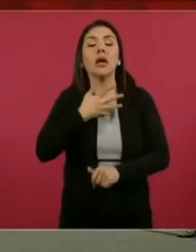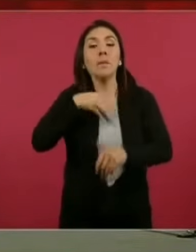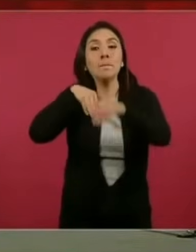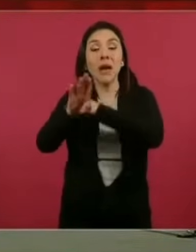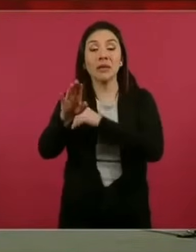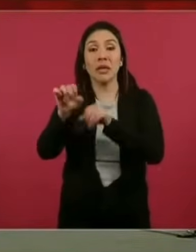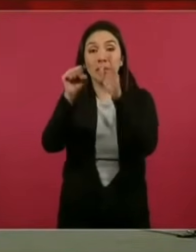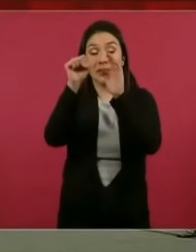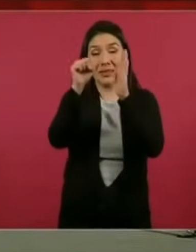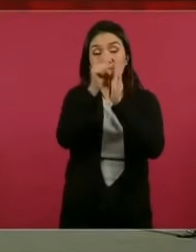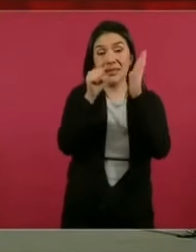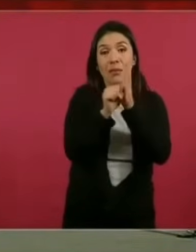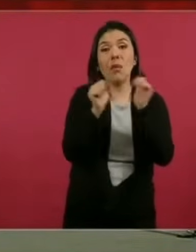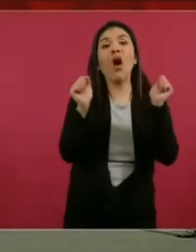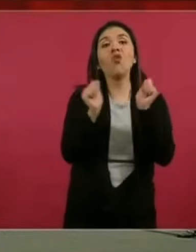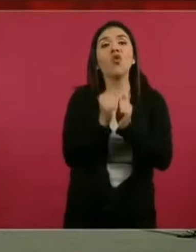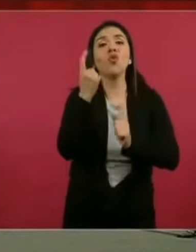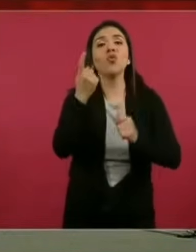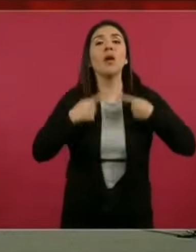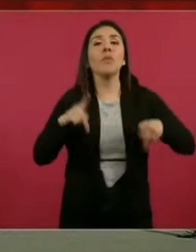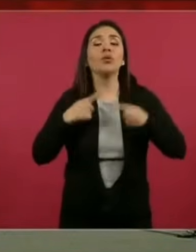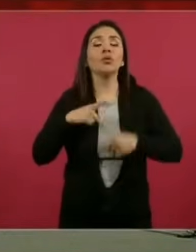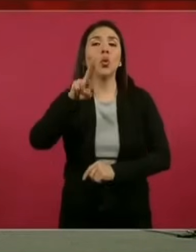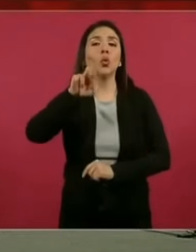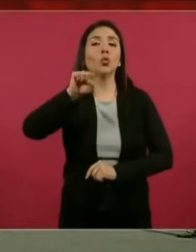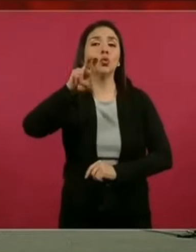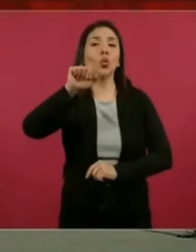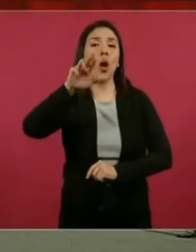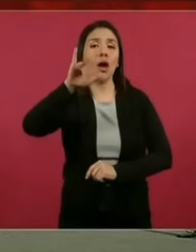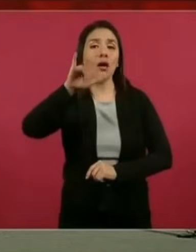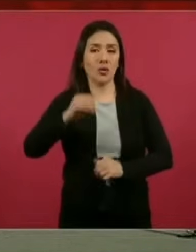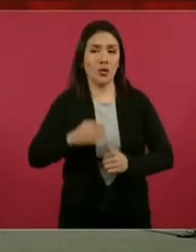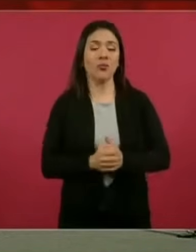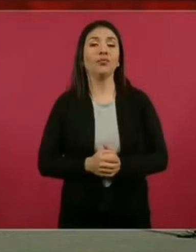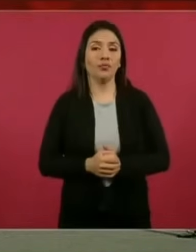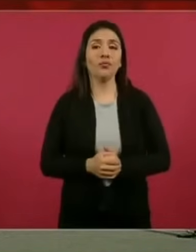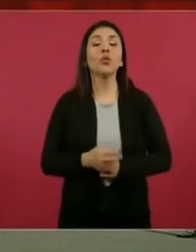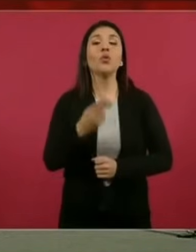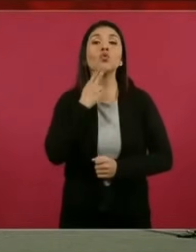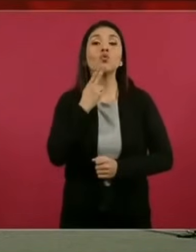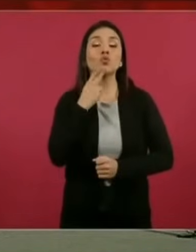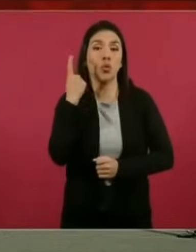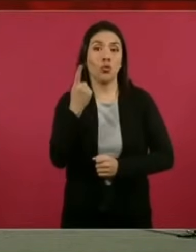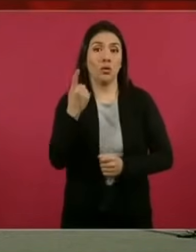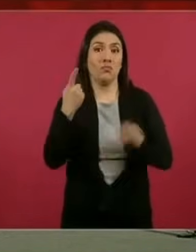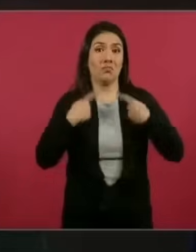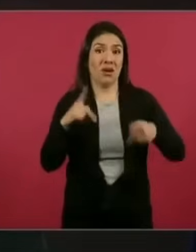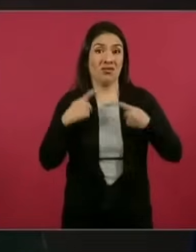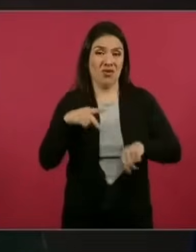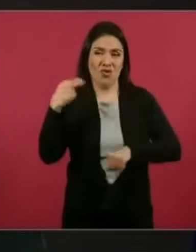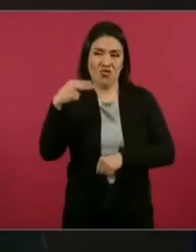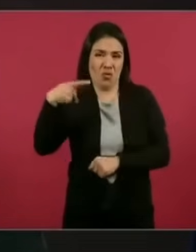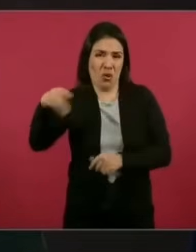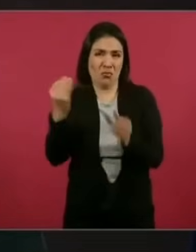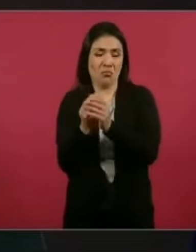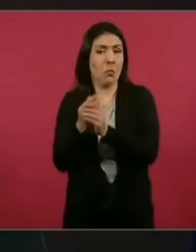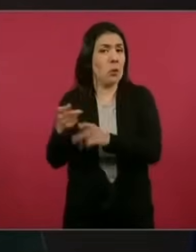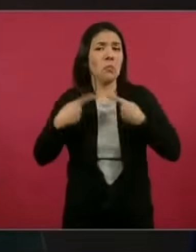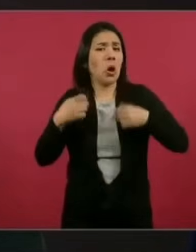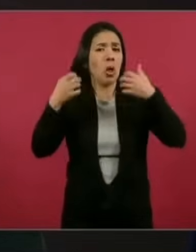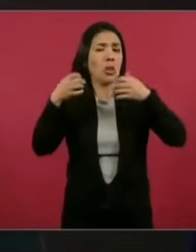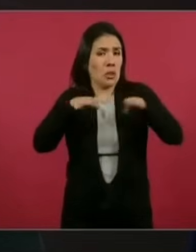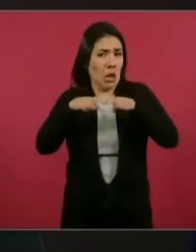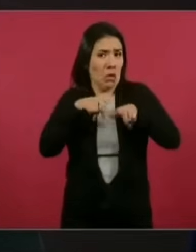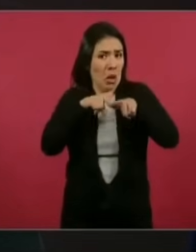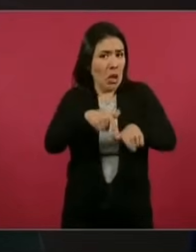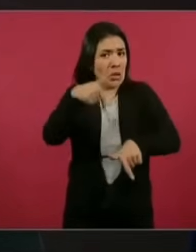por medio de un usuario. Se utilizó una cuenta de usuario que ya no trabaja aquí para